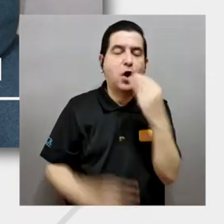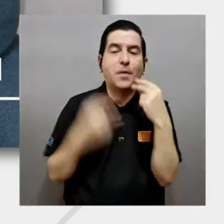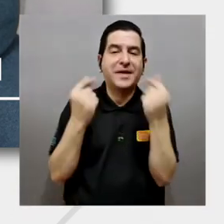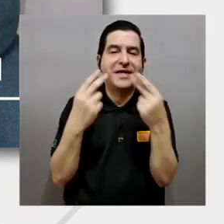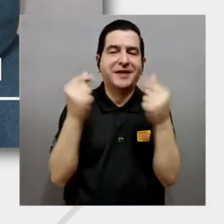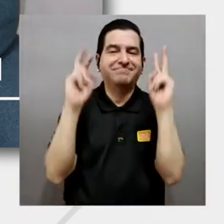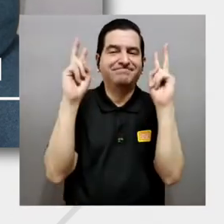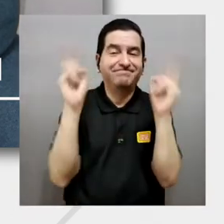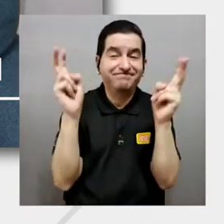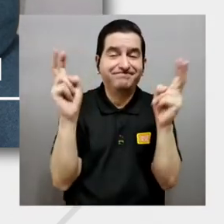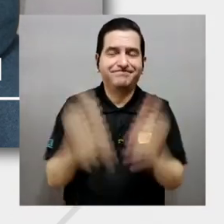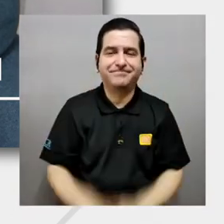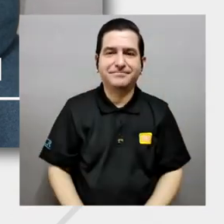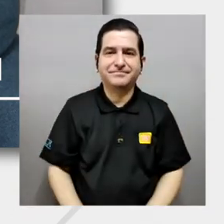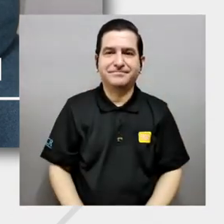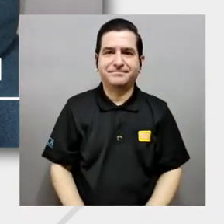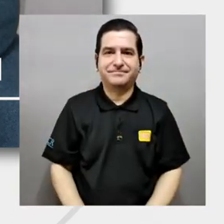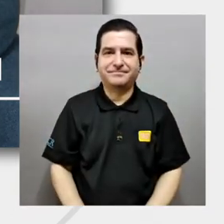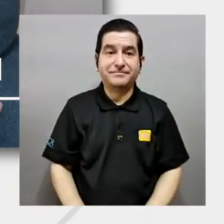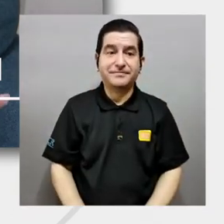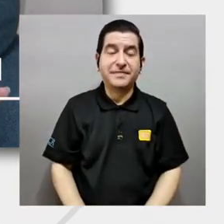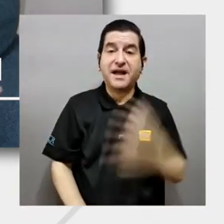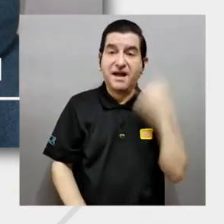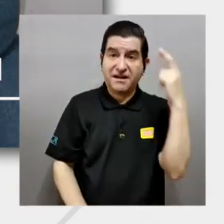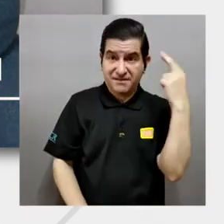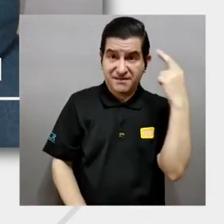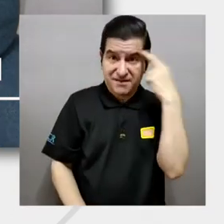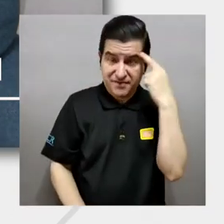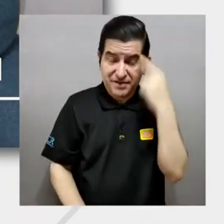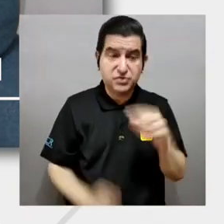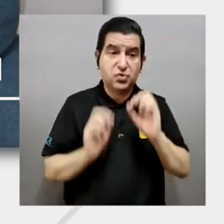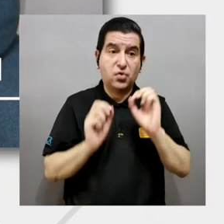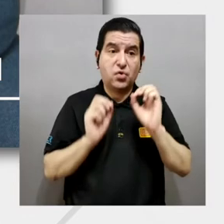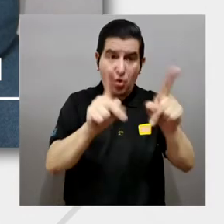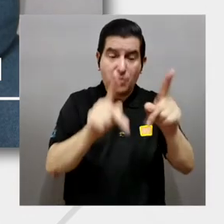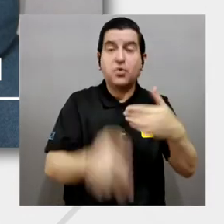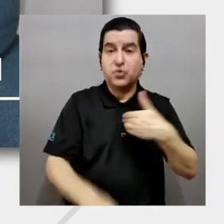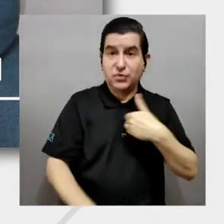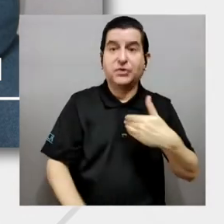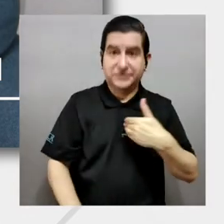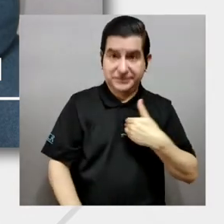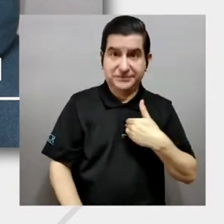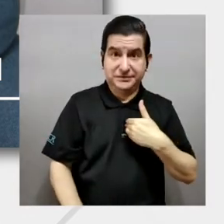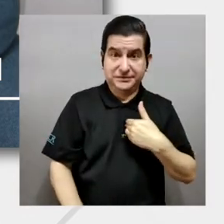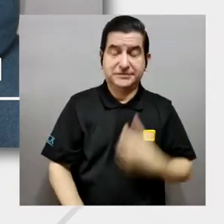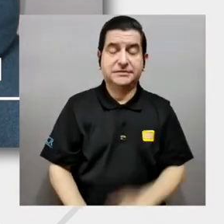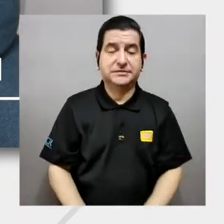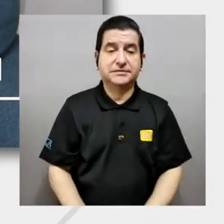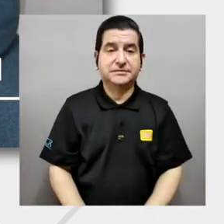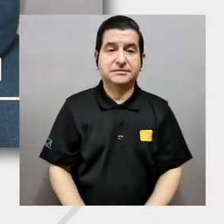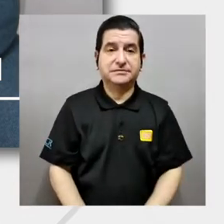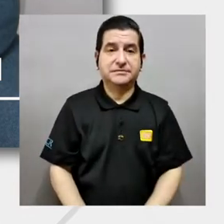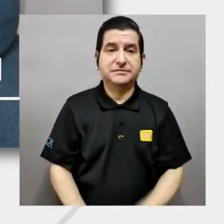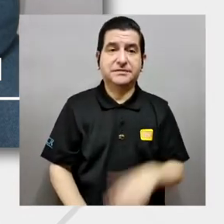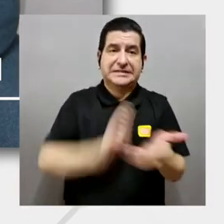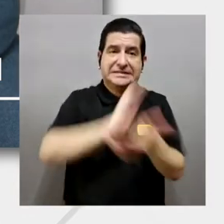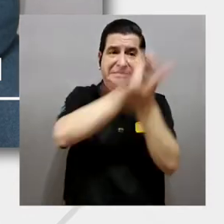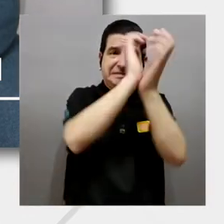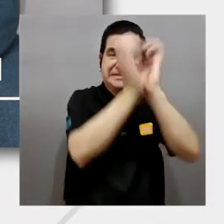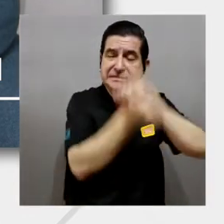a McDonald's, como comida rápida, y por existir